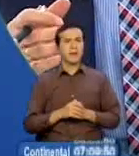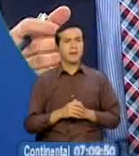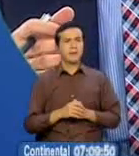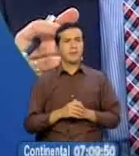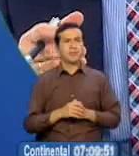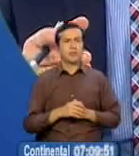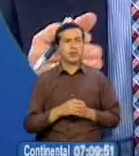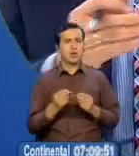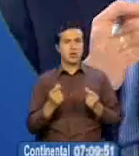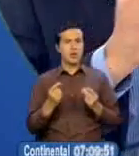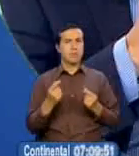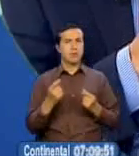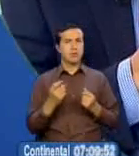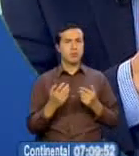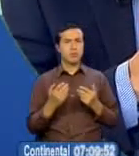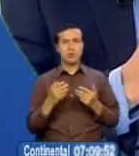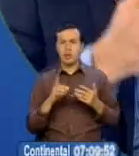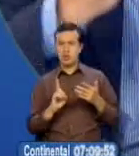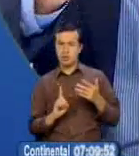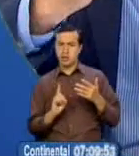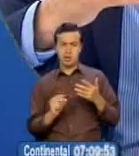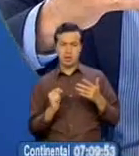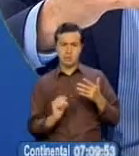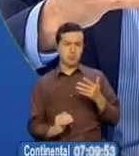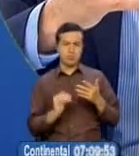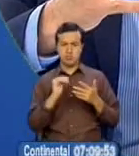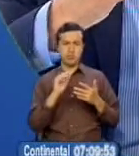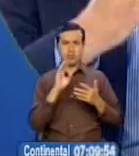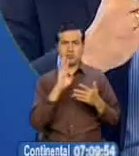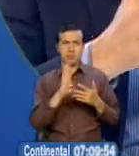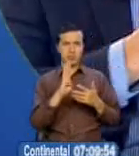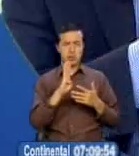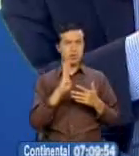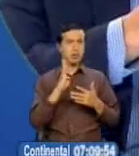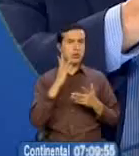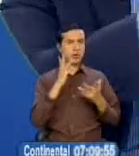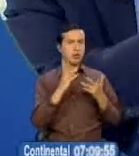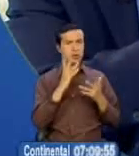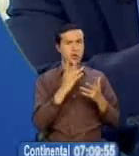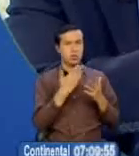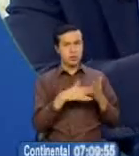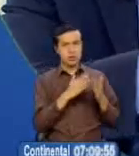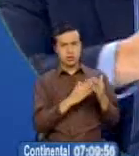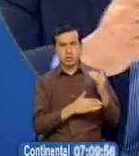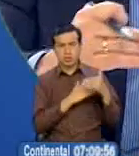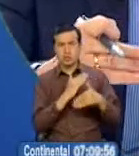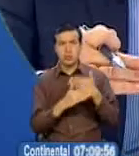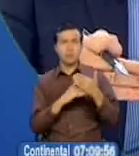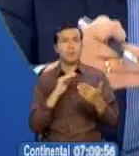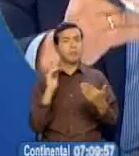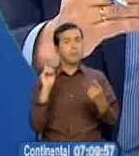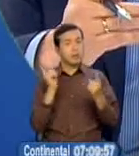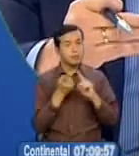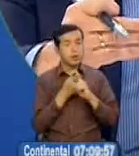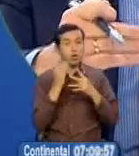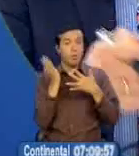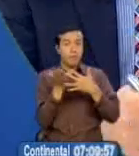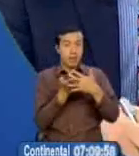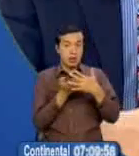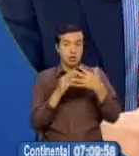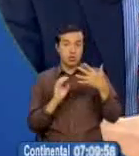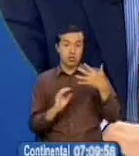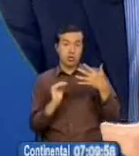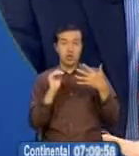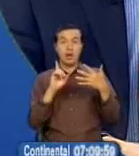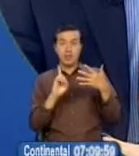no fue apresurado subir de D a B y no debió haber pasado por una categoría intermedia a C para